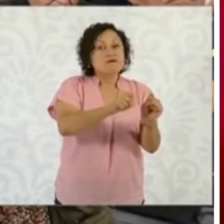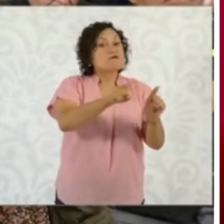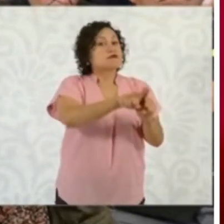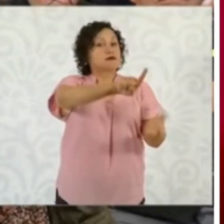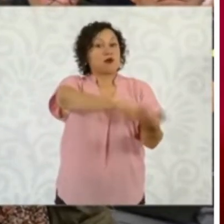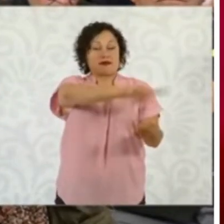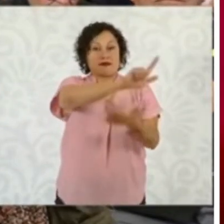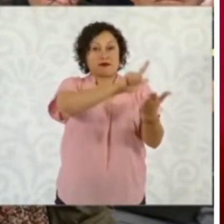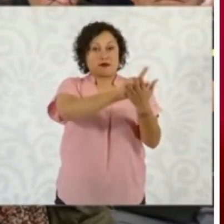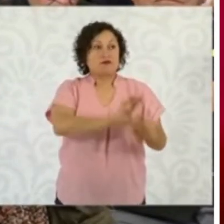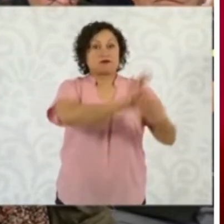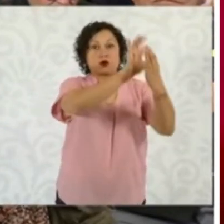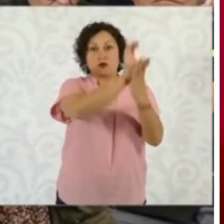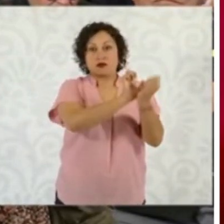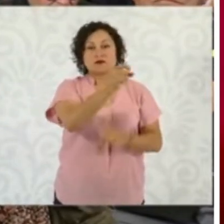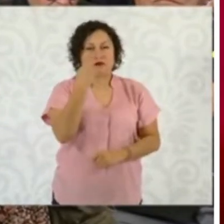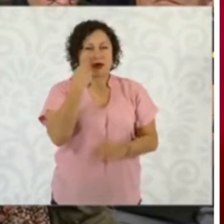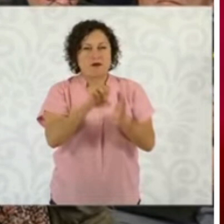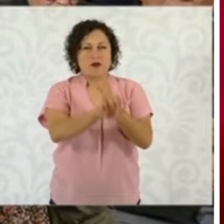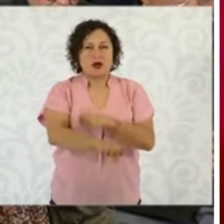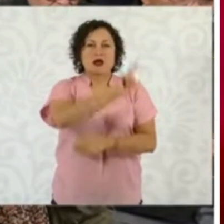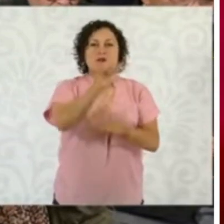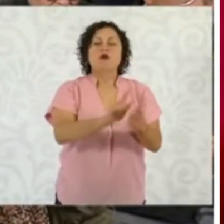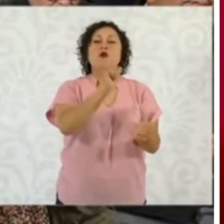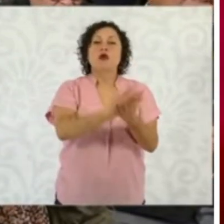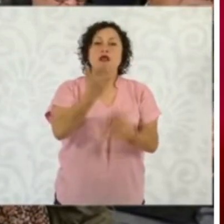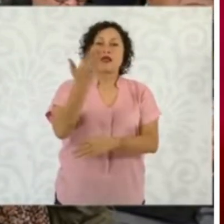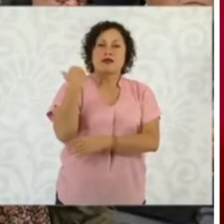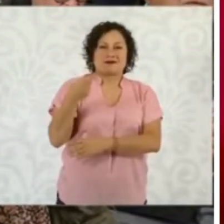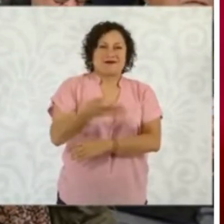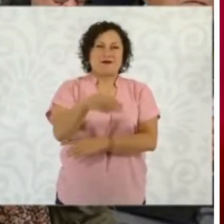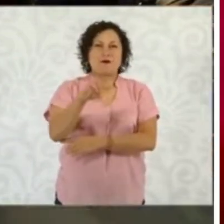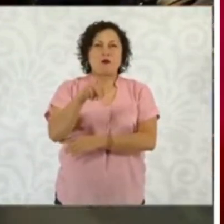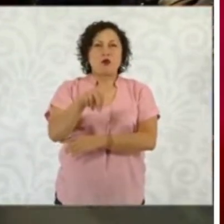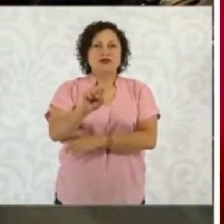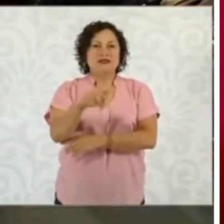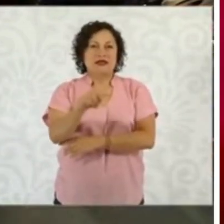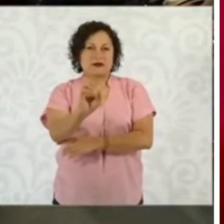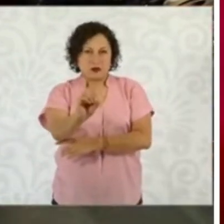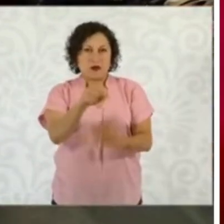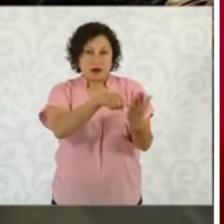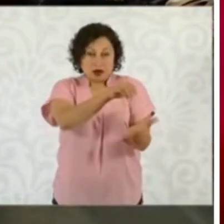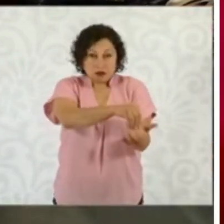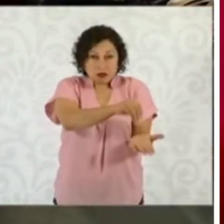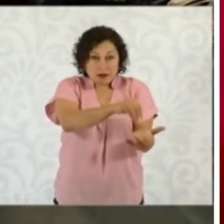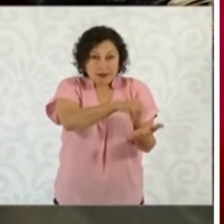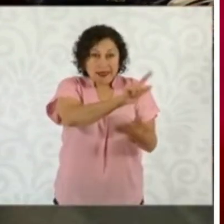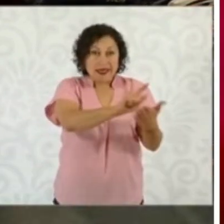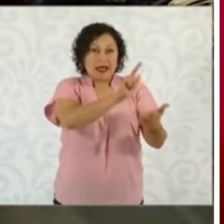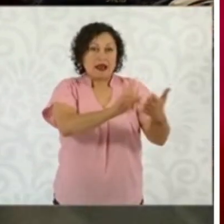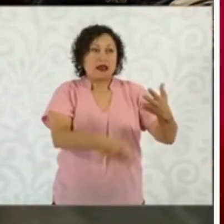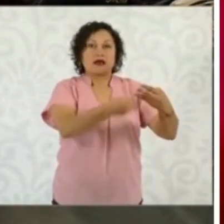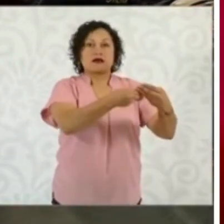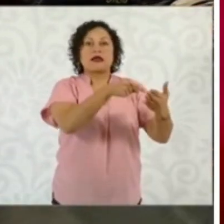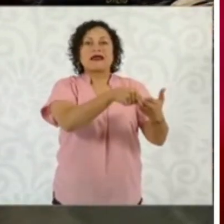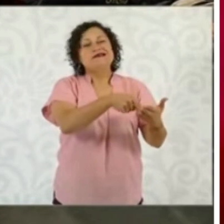reforma a la propia Constitución. Es decir, por ejemplo, la ley de la simbiogenes se le conoció mucho tiempo como la ley Monsanto, y esta pues todavía está vigente, y eso podría retrasar